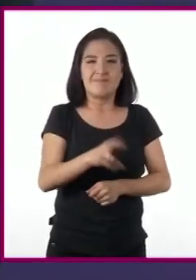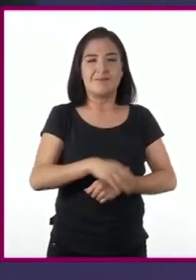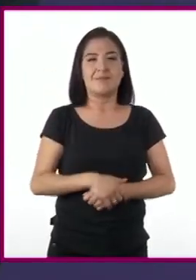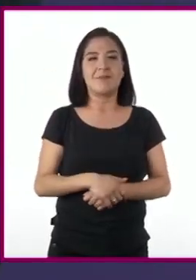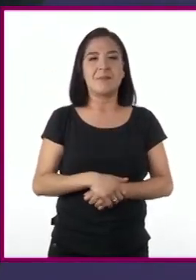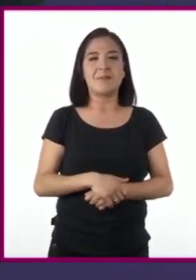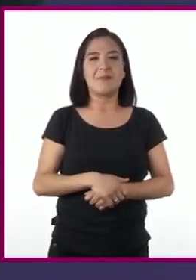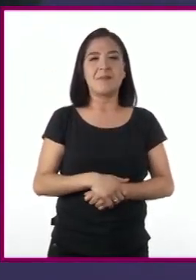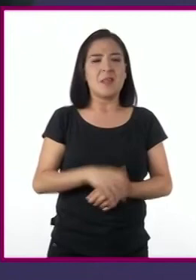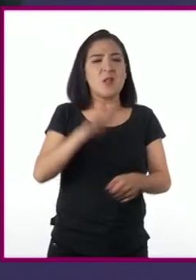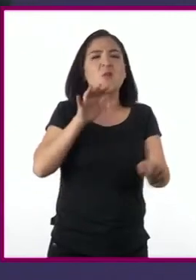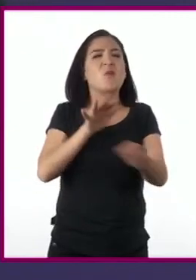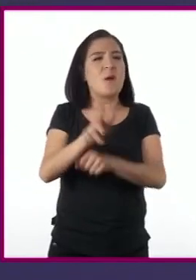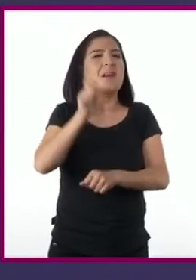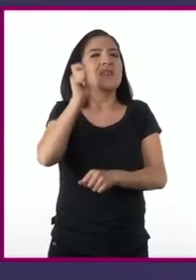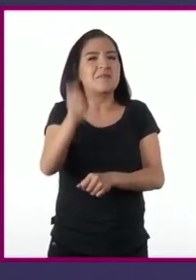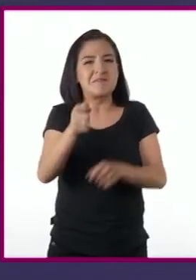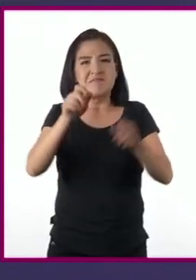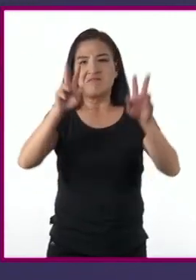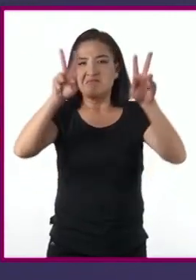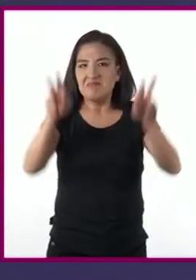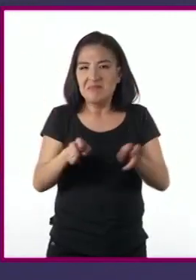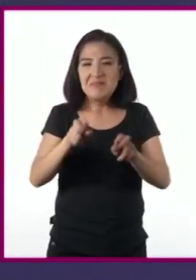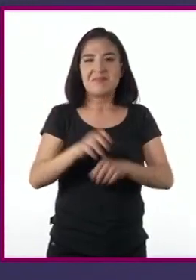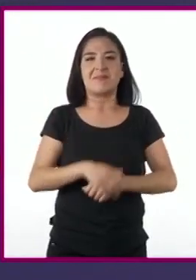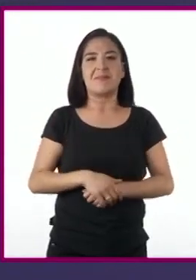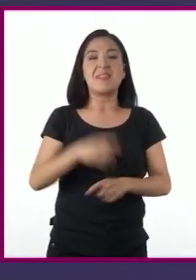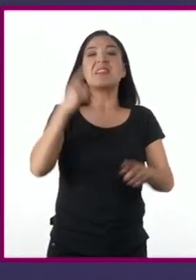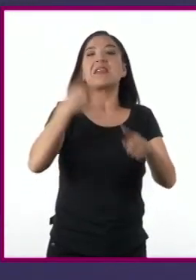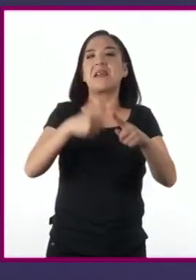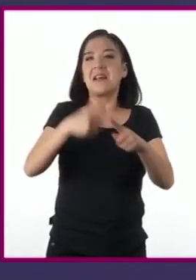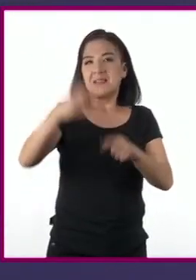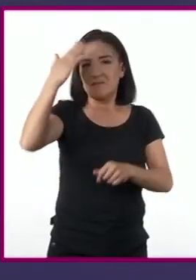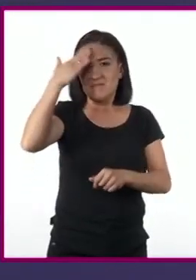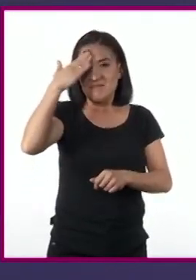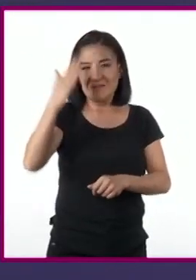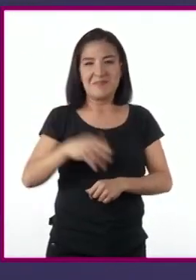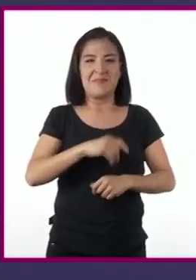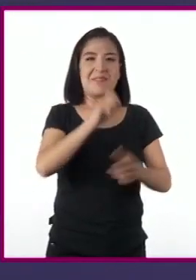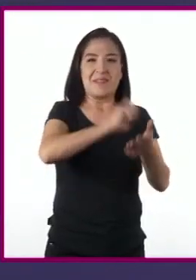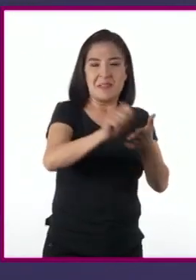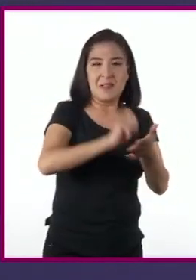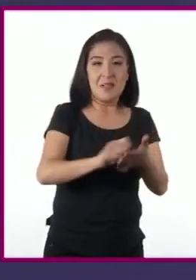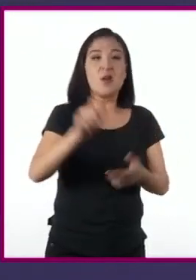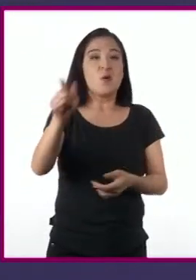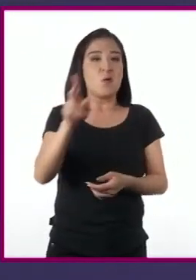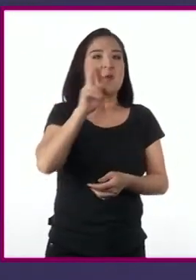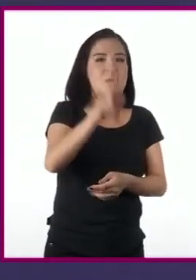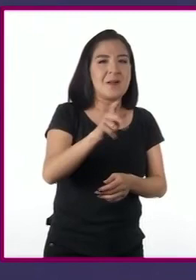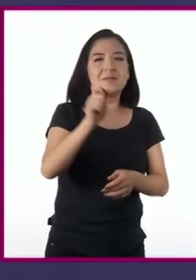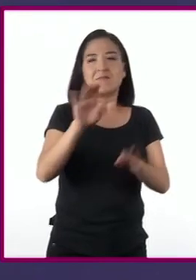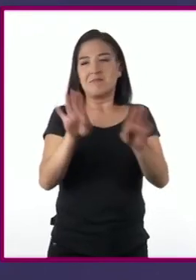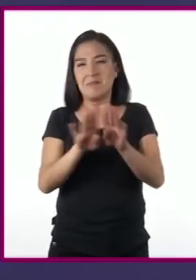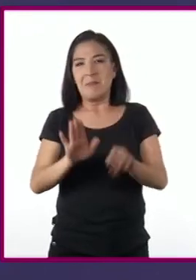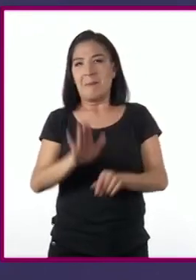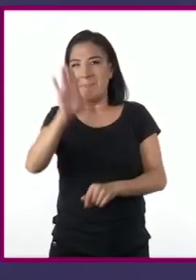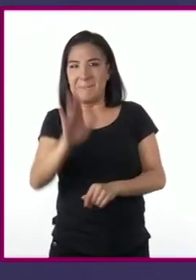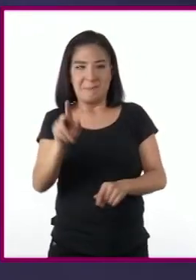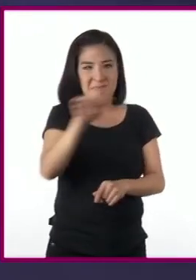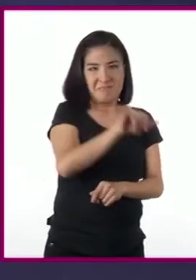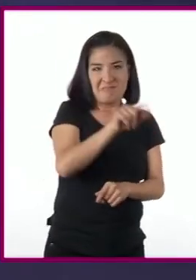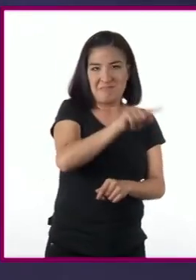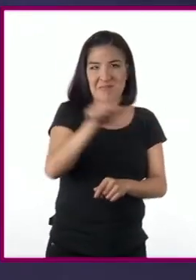¿Qué tema aborda el texto? ¿Quién es el autor? ¿Encontraron semejanzas y diferencias en los